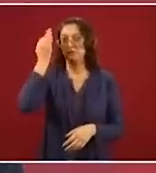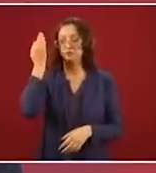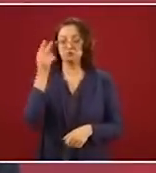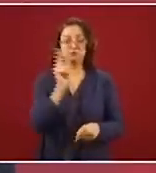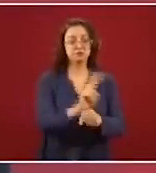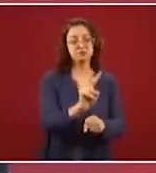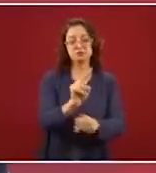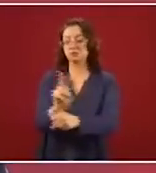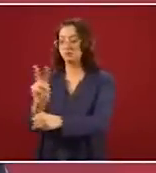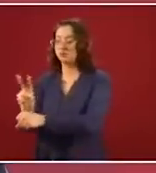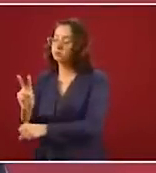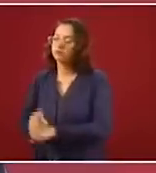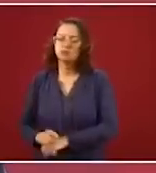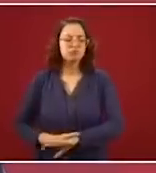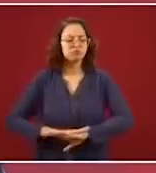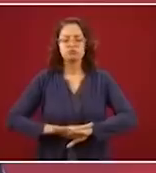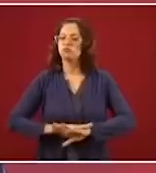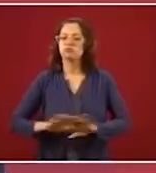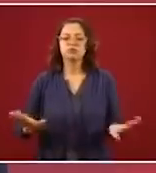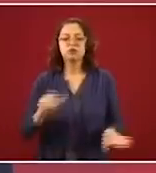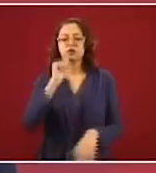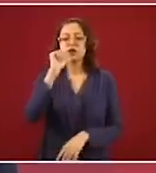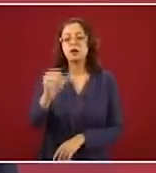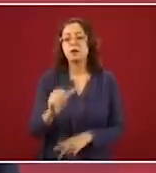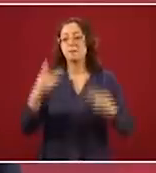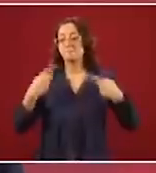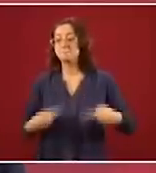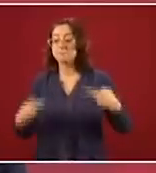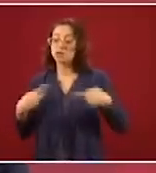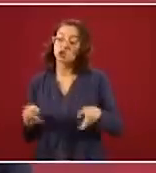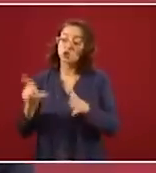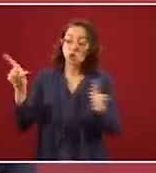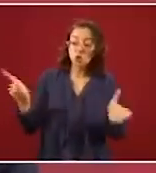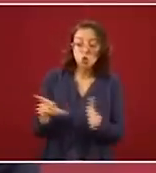El que tenga un establecimiento se va a inscribir